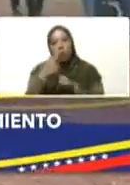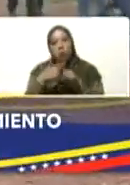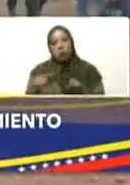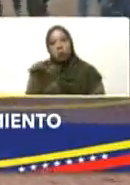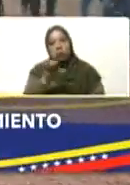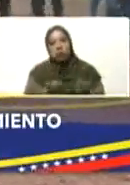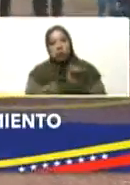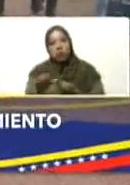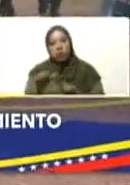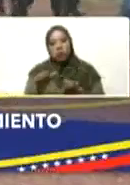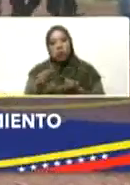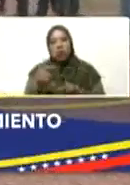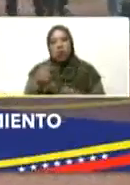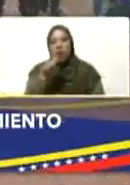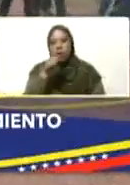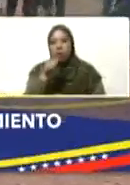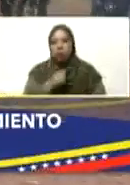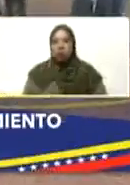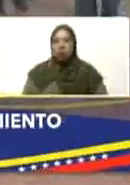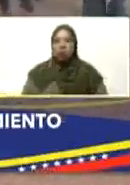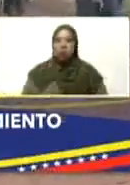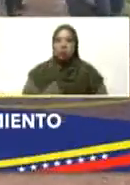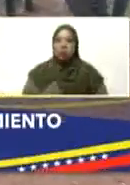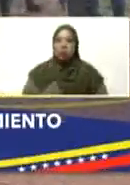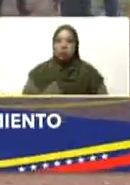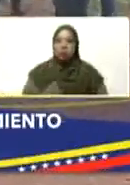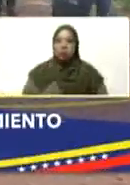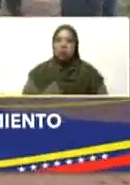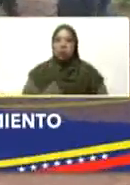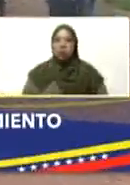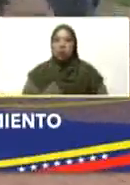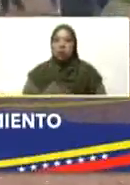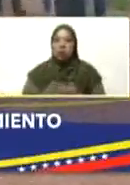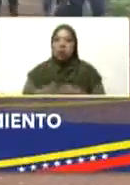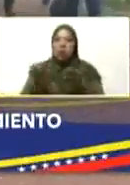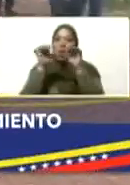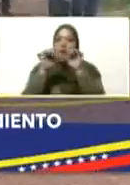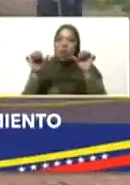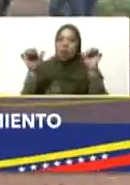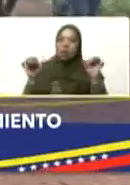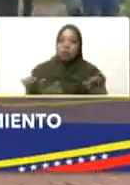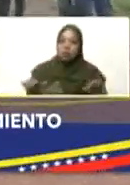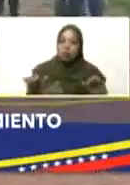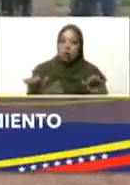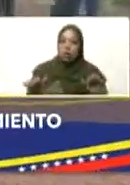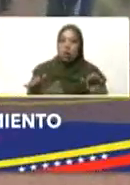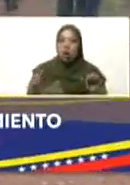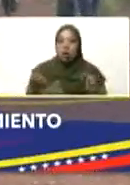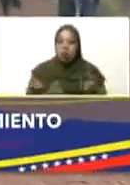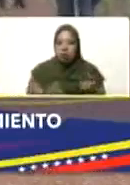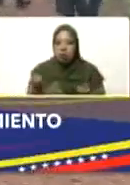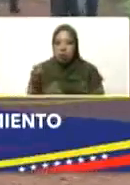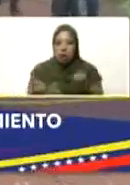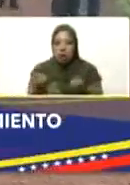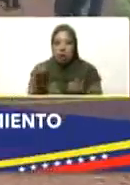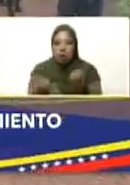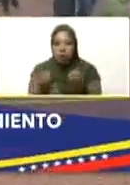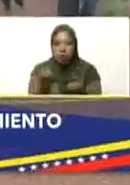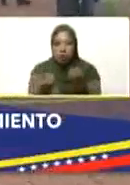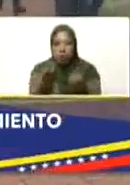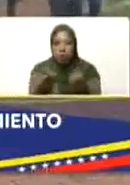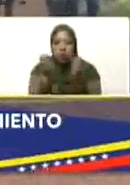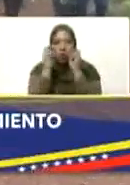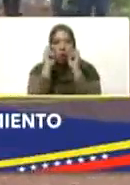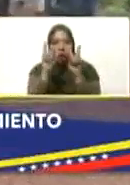requiere la planta, el cultivo de soya, para que tenga que ser regado. Y vamos llegando al sistema de aspersión. Ustedes van a ver más